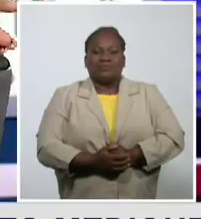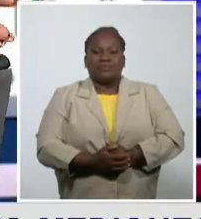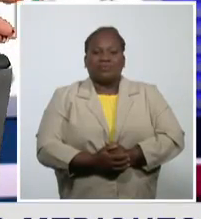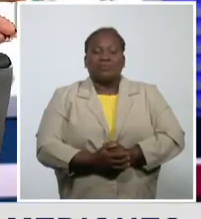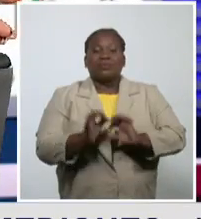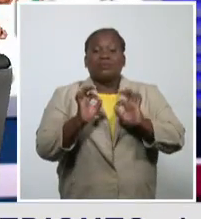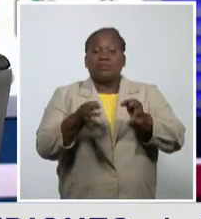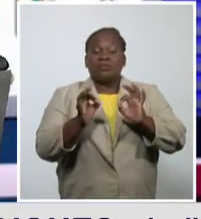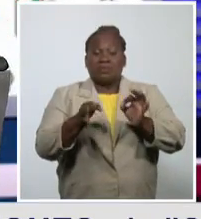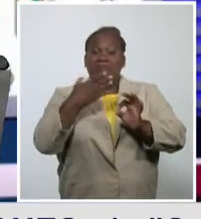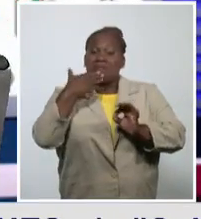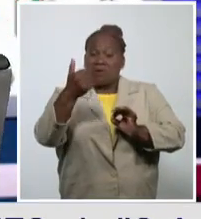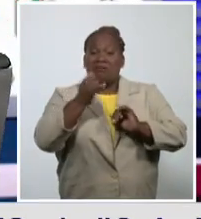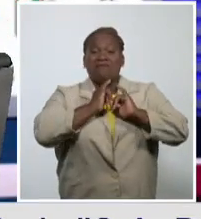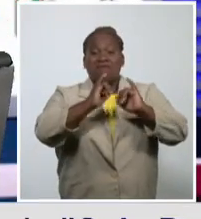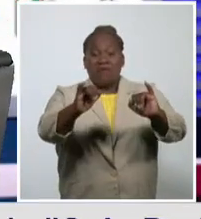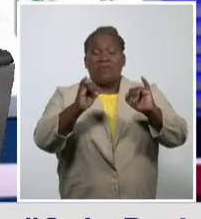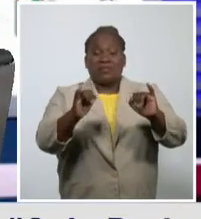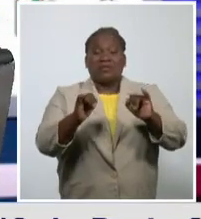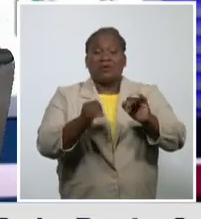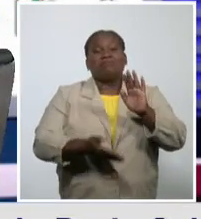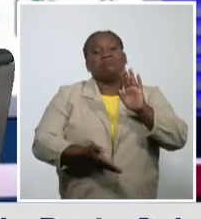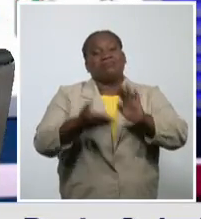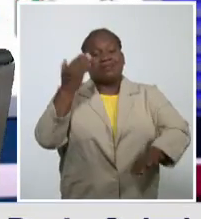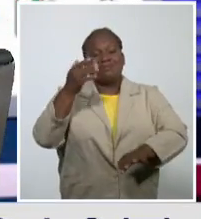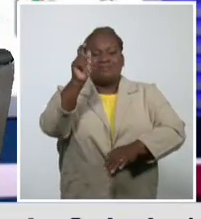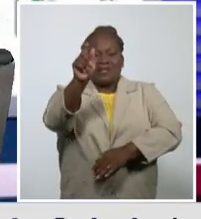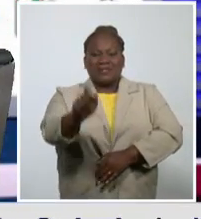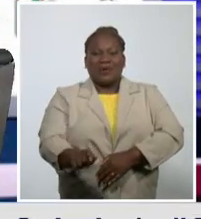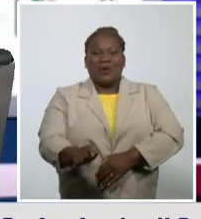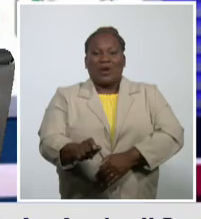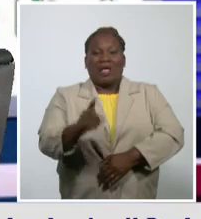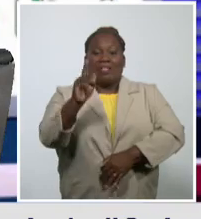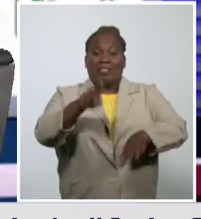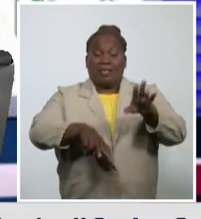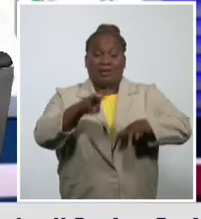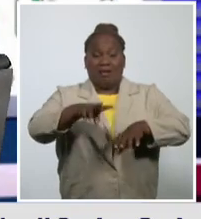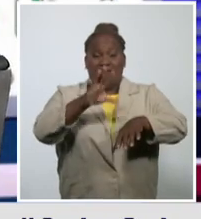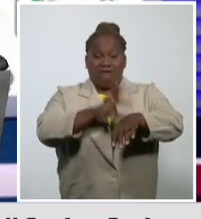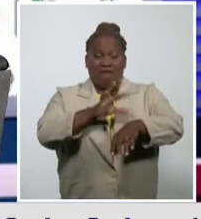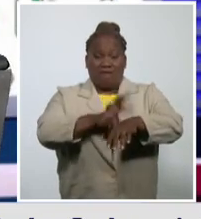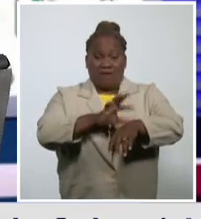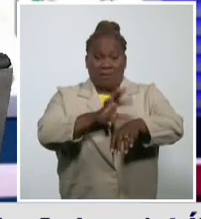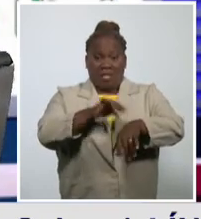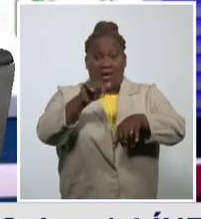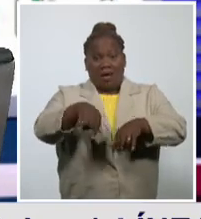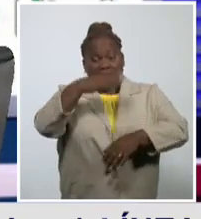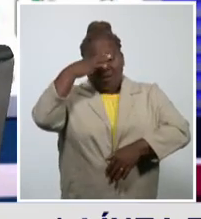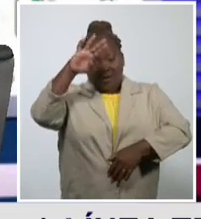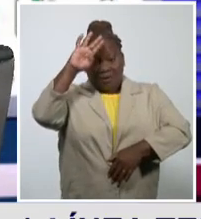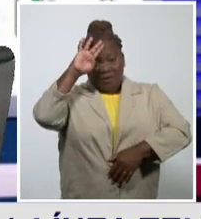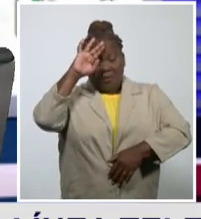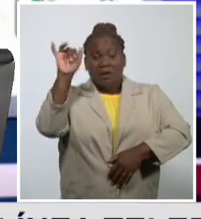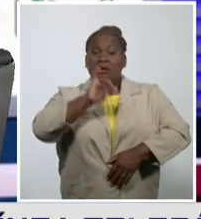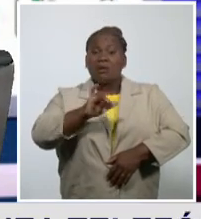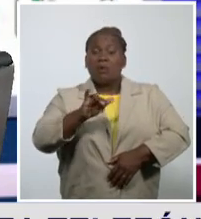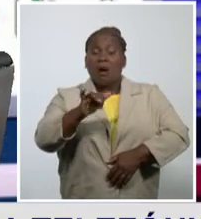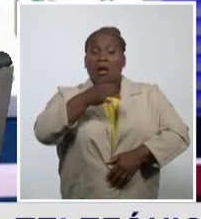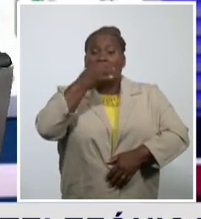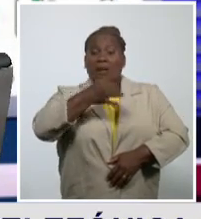Siempre son buenas noticias la recuperación de los pacientes diagnosticados con la COVID-19 en nuestro país. Trascendió también en